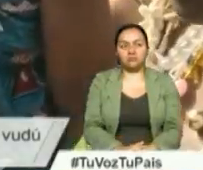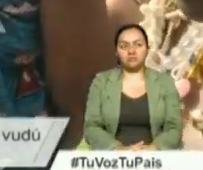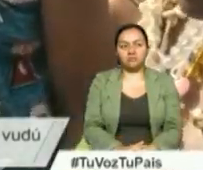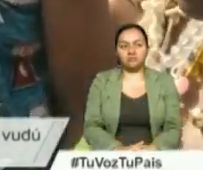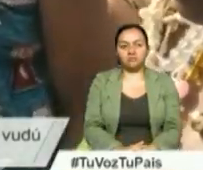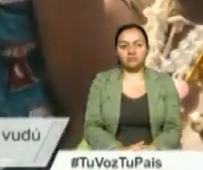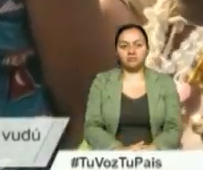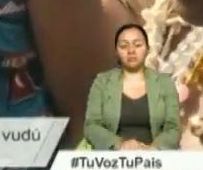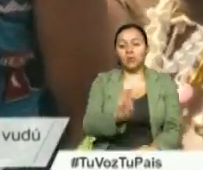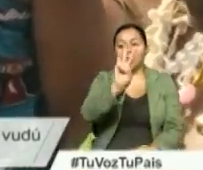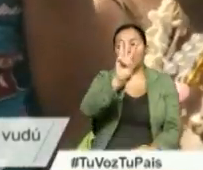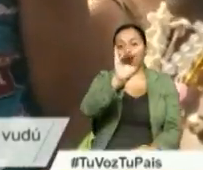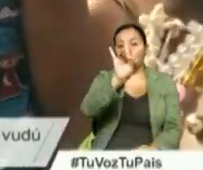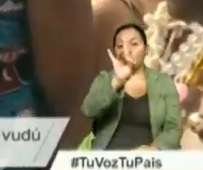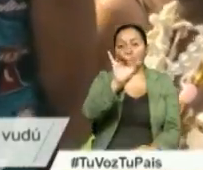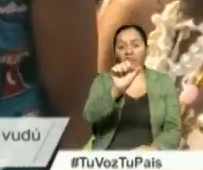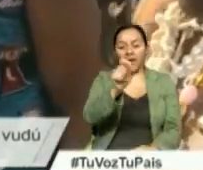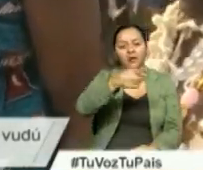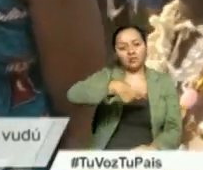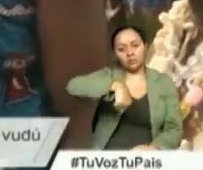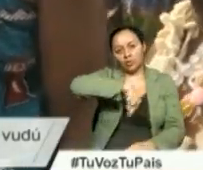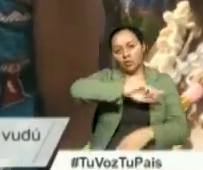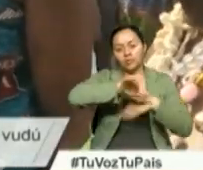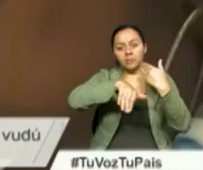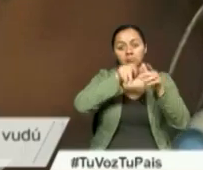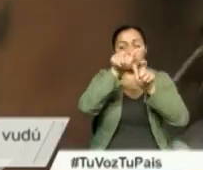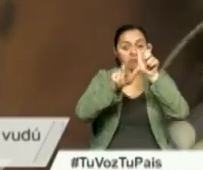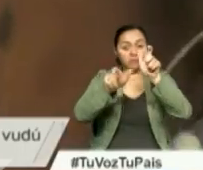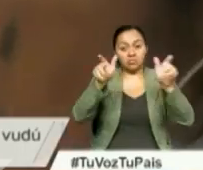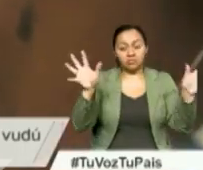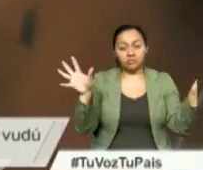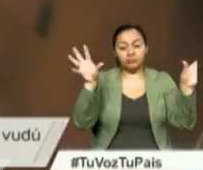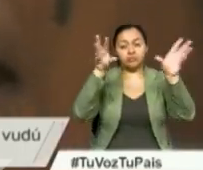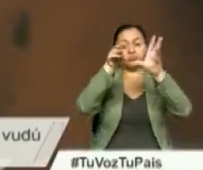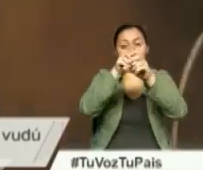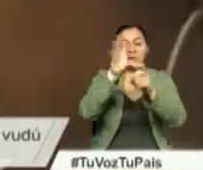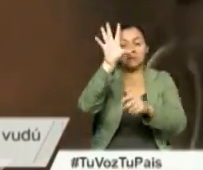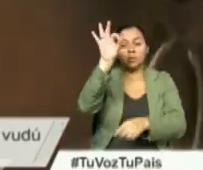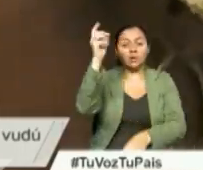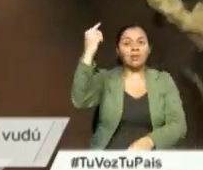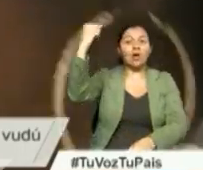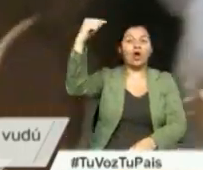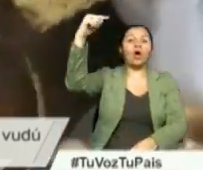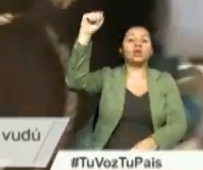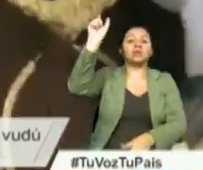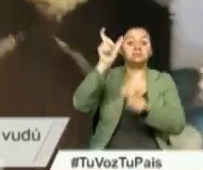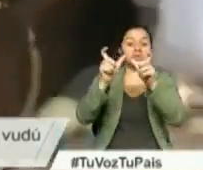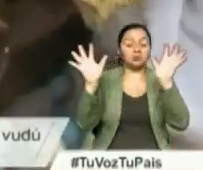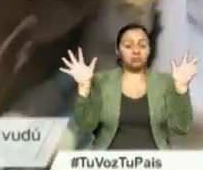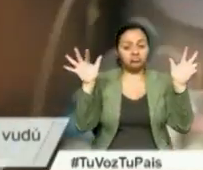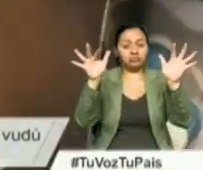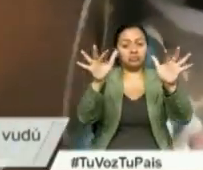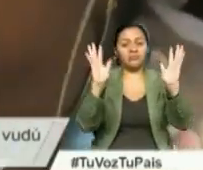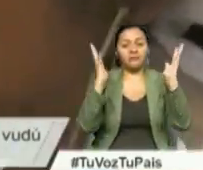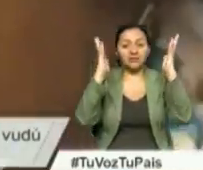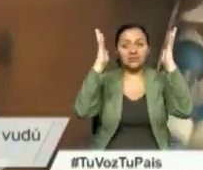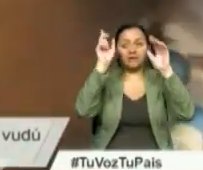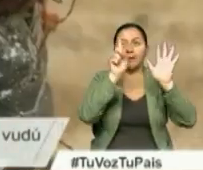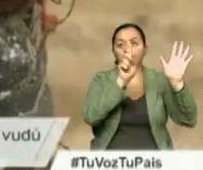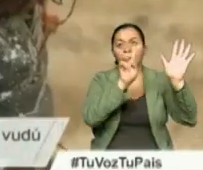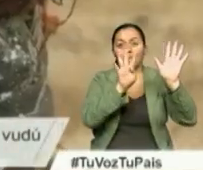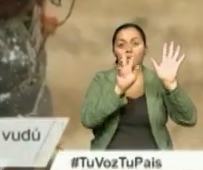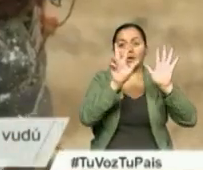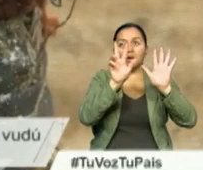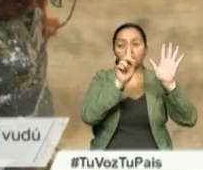Huidá se convirtió en un punto de peregrinaje para los 50 millones de fieles del vudú cuando se fundó el festival en 1993.